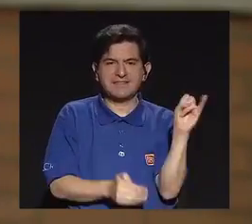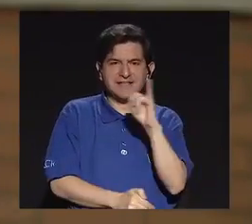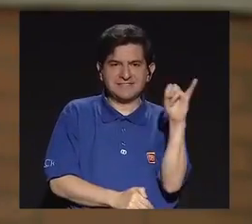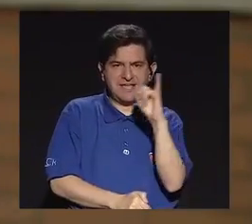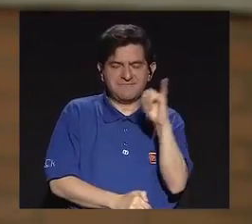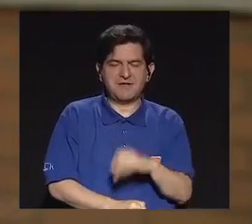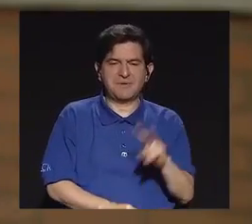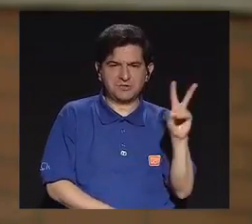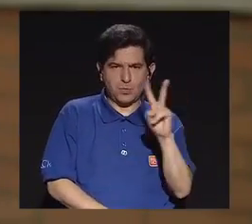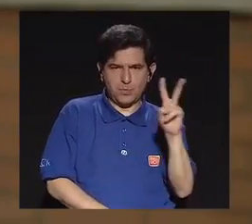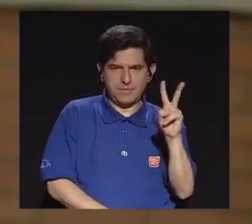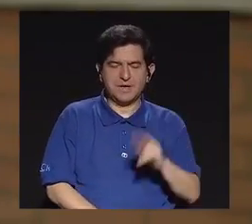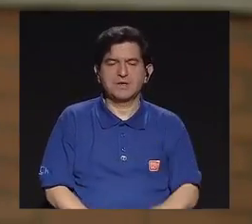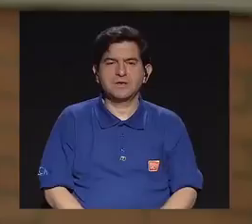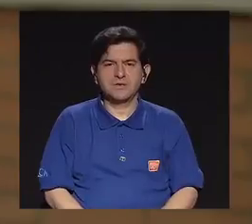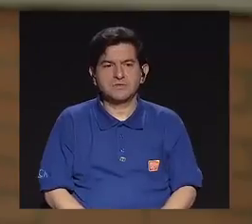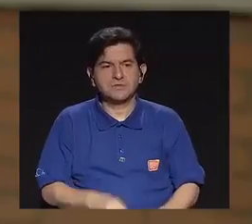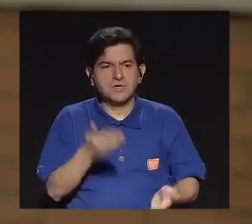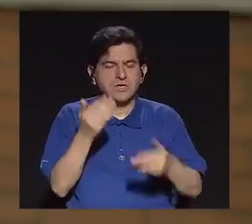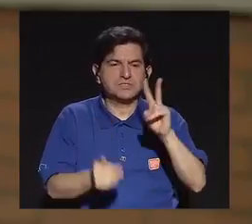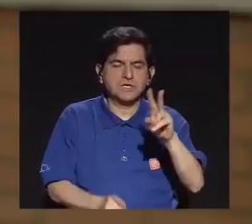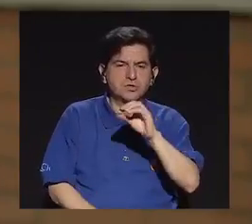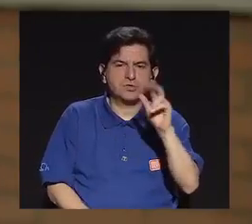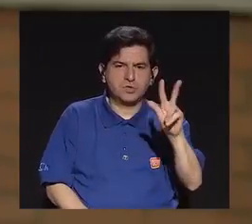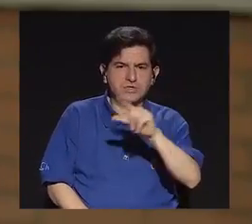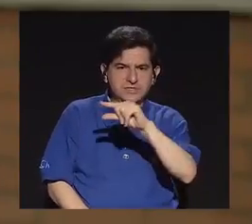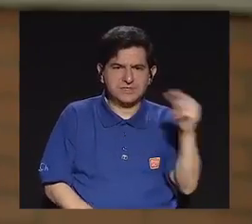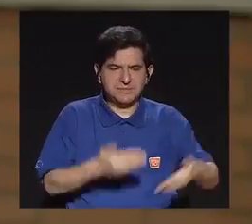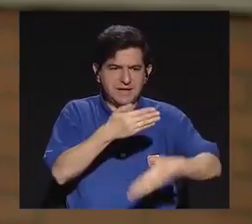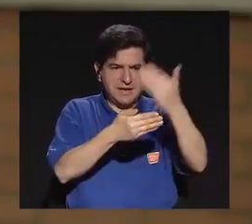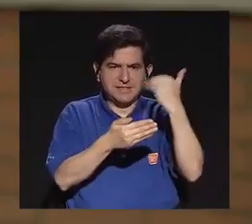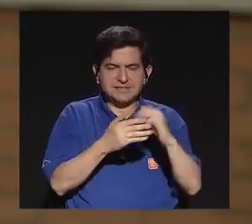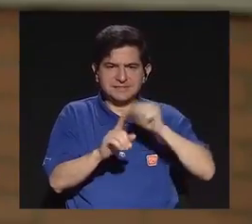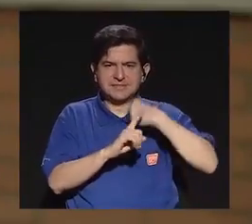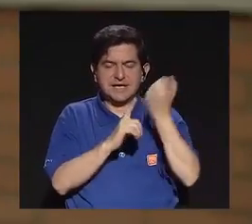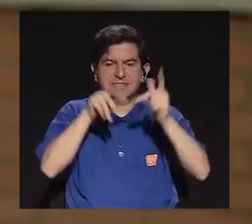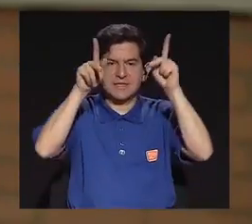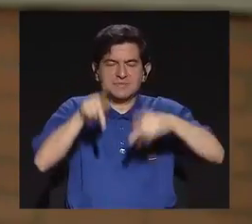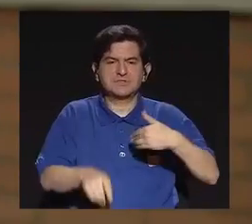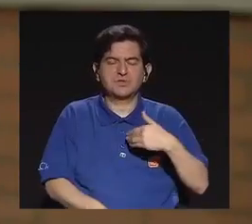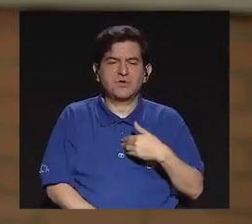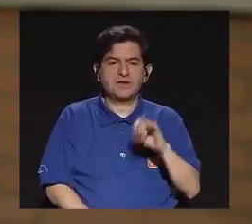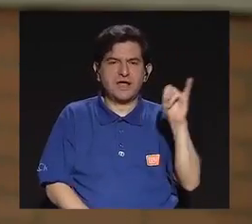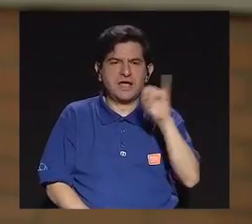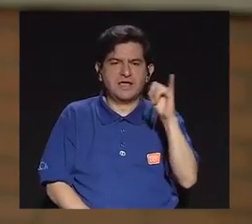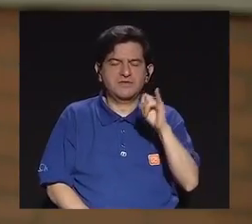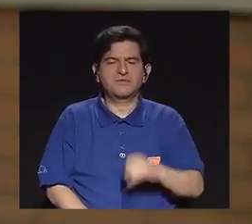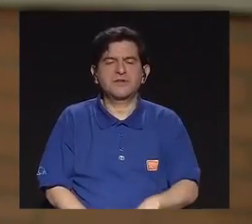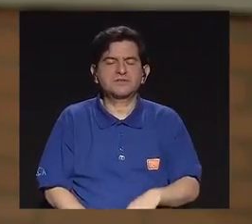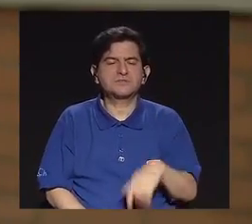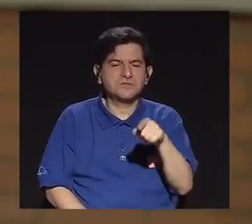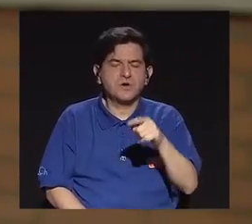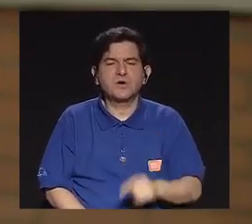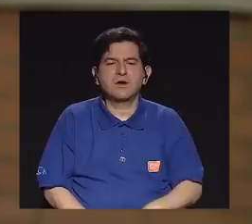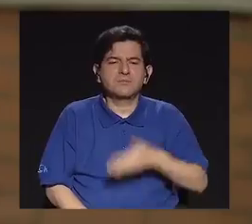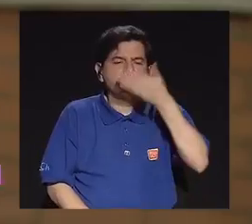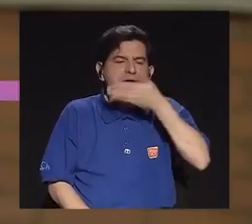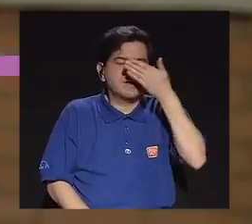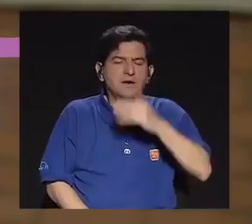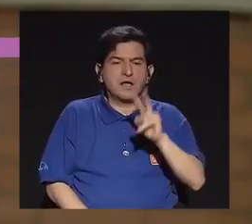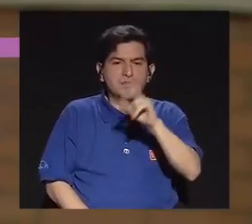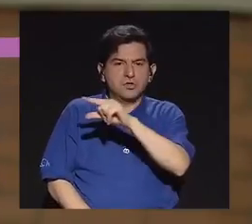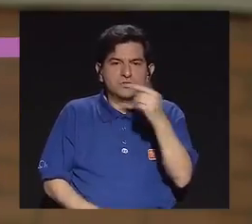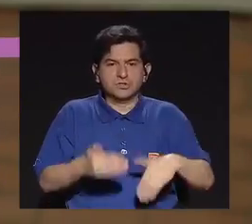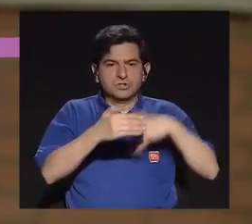infección viral, ¿verdad? Llámese que unas 2-3 semanas antes del episodio de vértigo, el paciente ha tenido una infección respiratoria, y 2-3